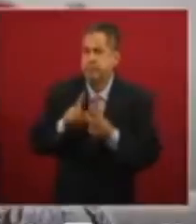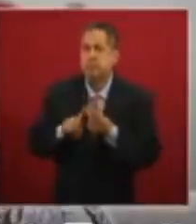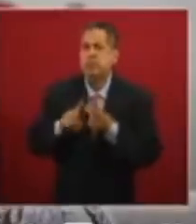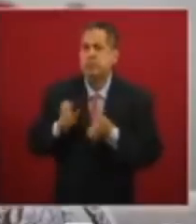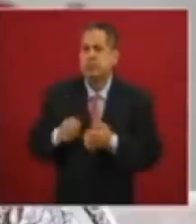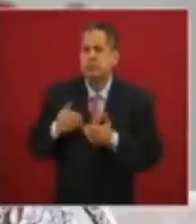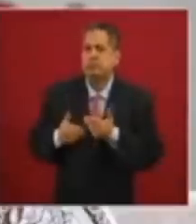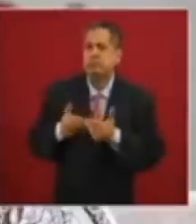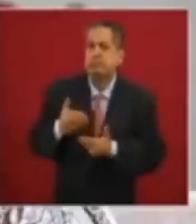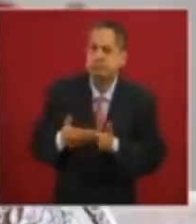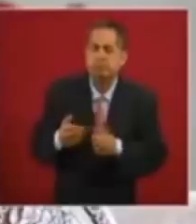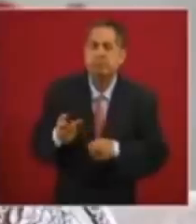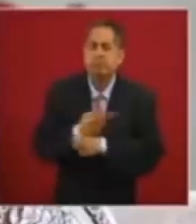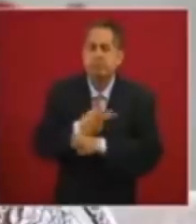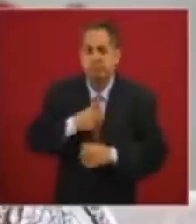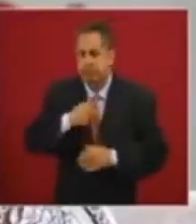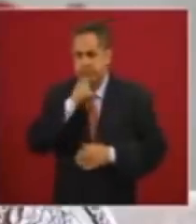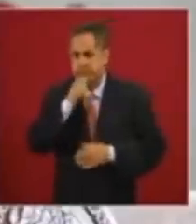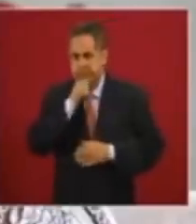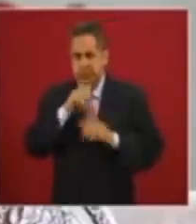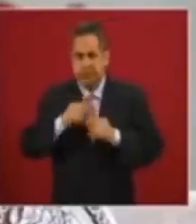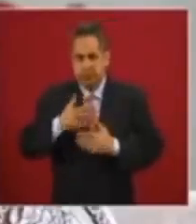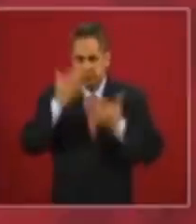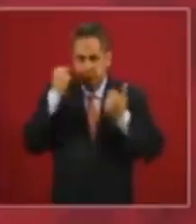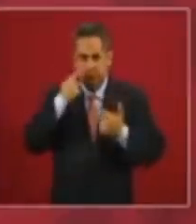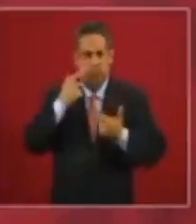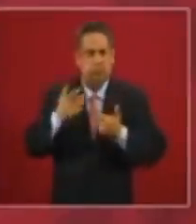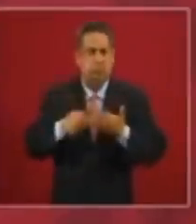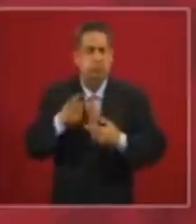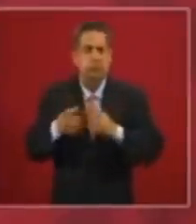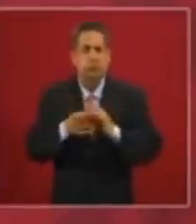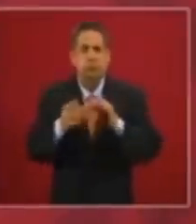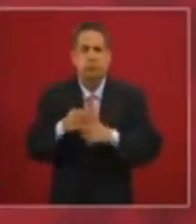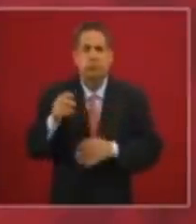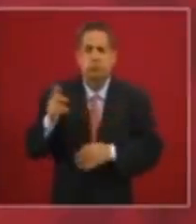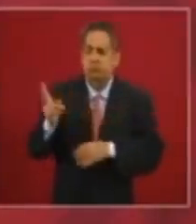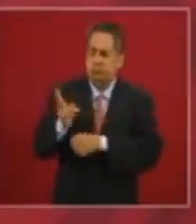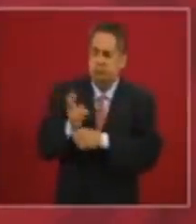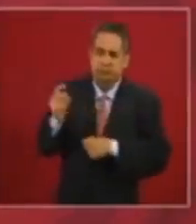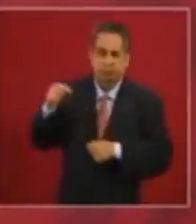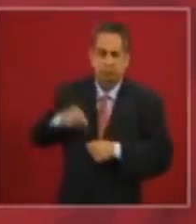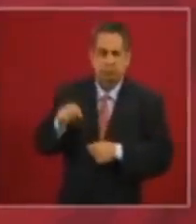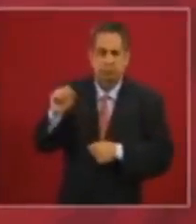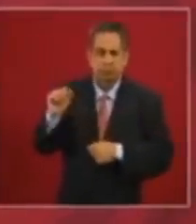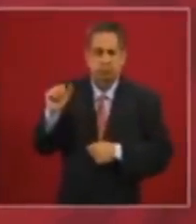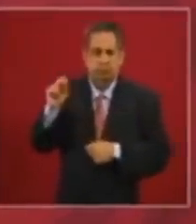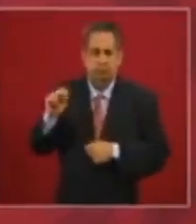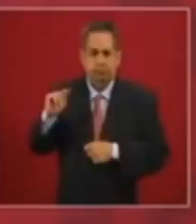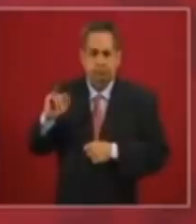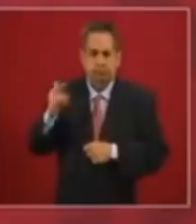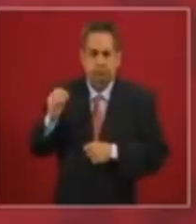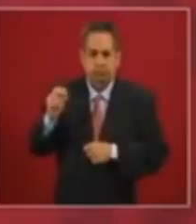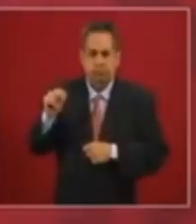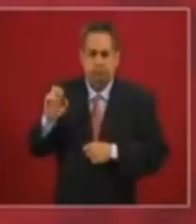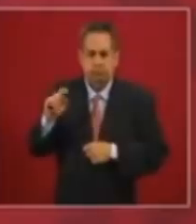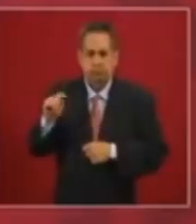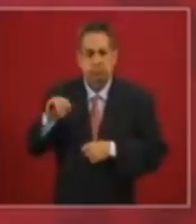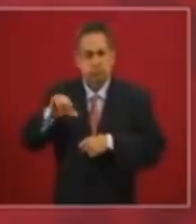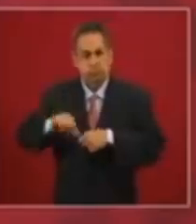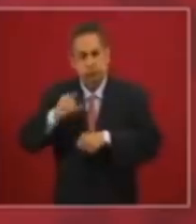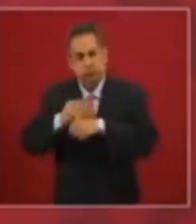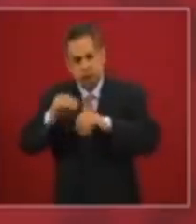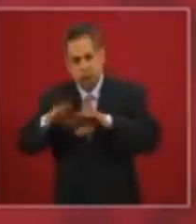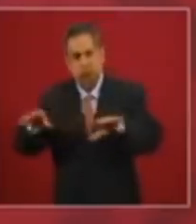Que se encuentre la investigación. Por eso Santiago Nieto va a informarles el día de